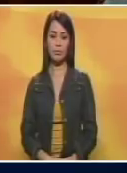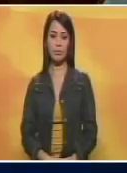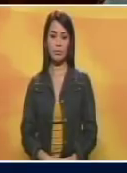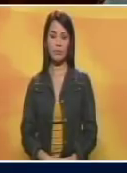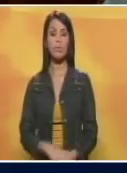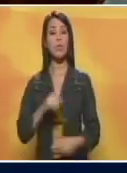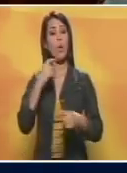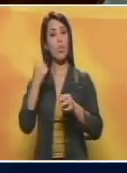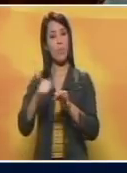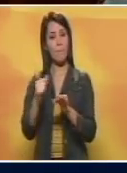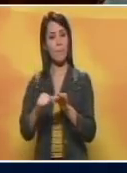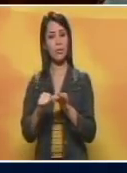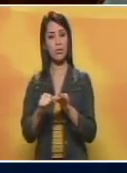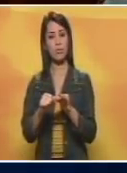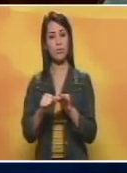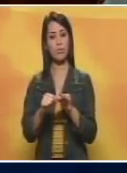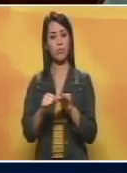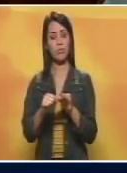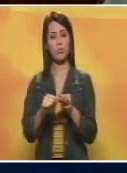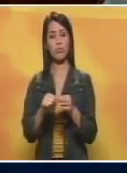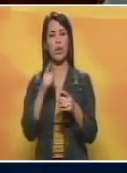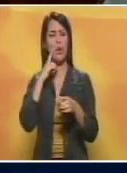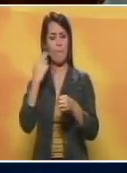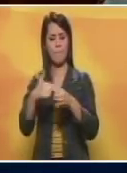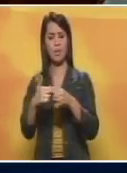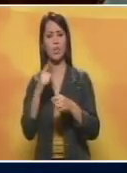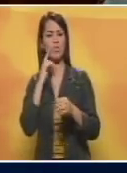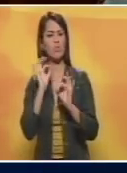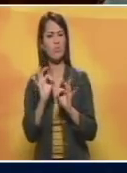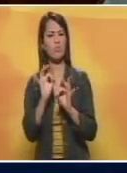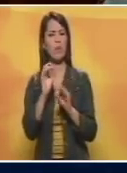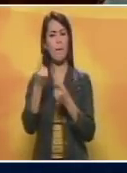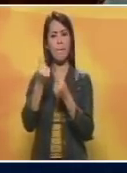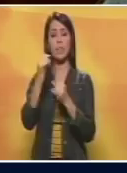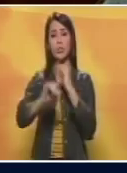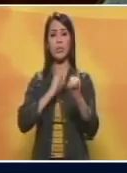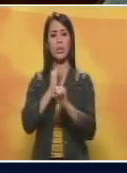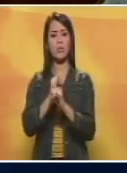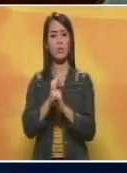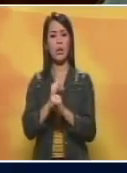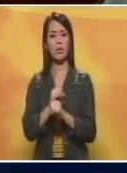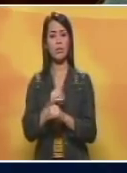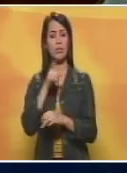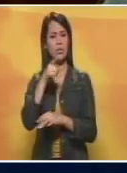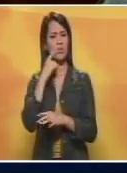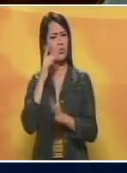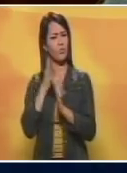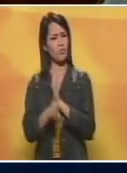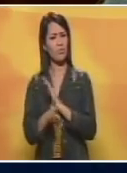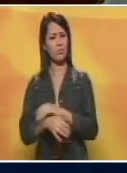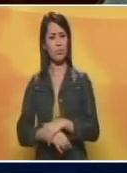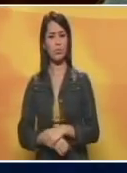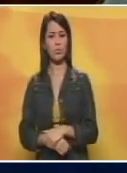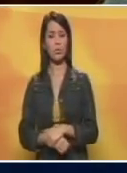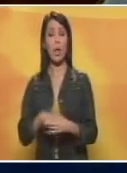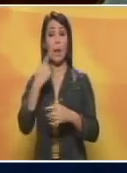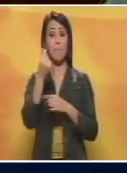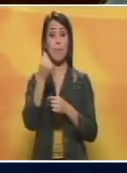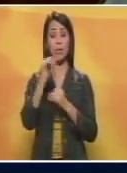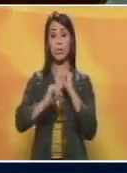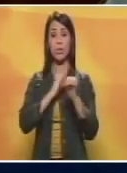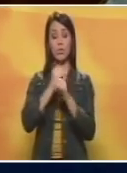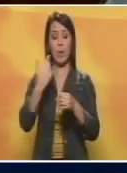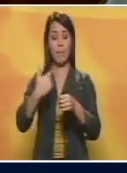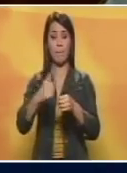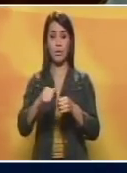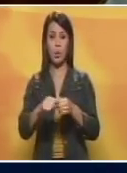petro barril de petróleo marine petitorio precio internacional todo lo que está haciendo que tú estás poniendo al bolívar a fluctuar con el precio internacional del petróleo